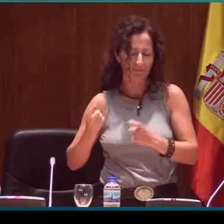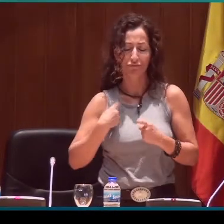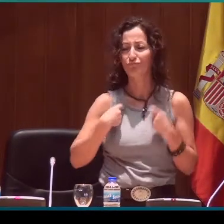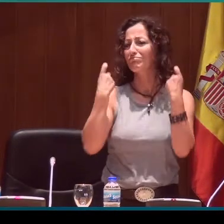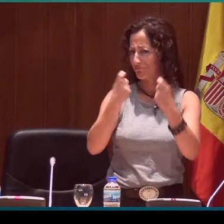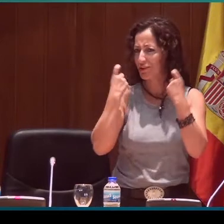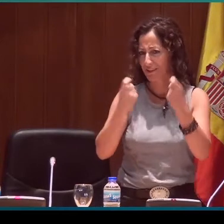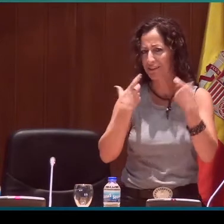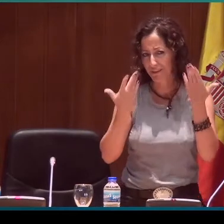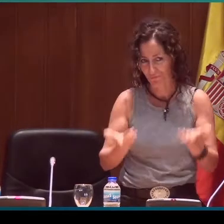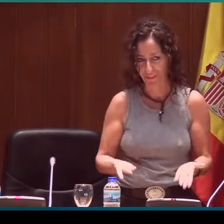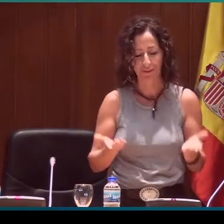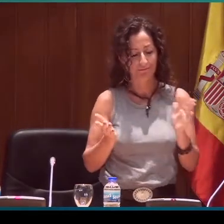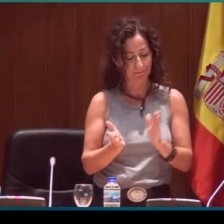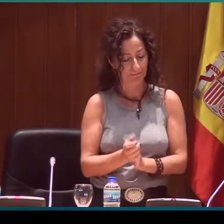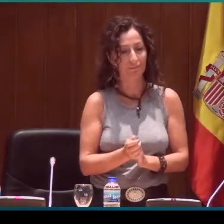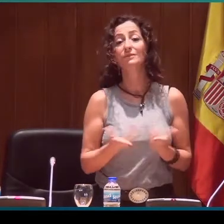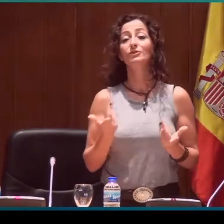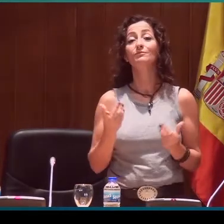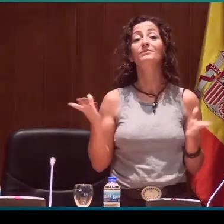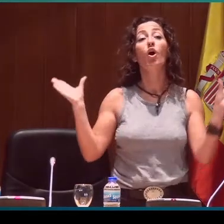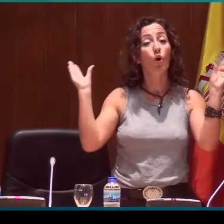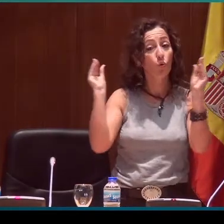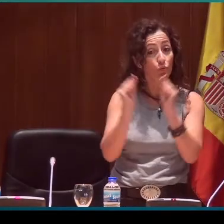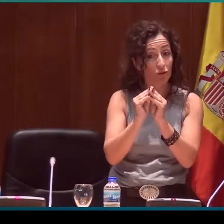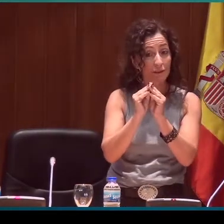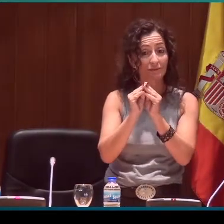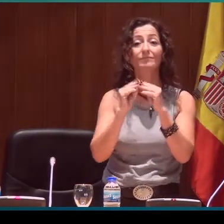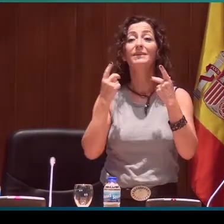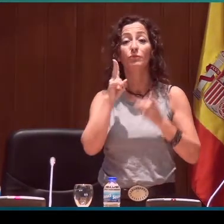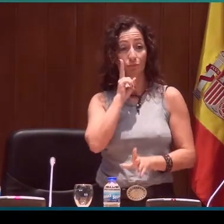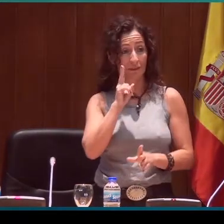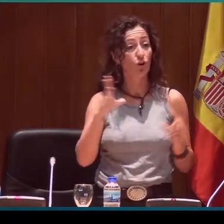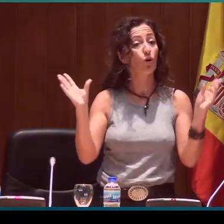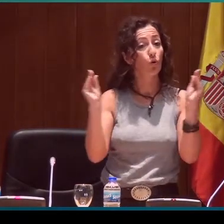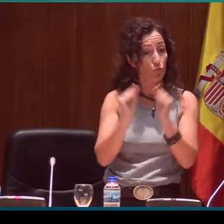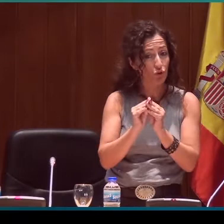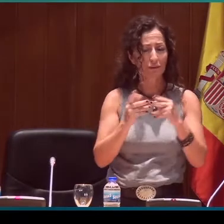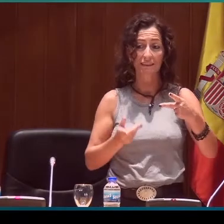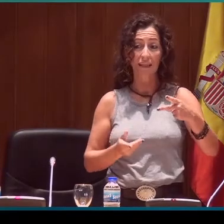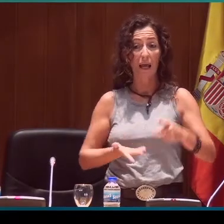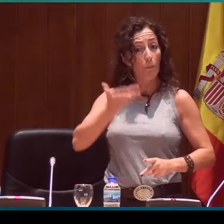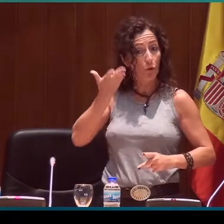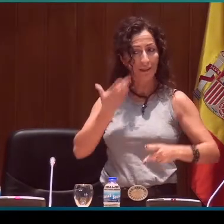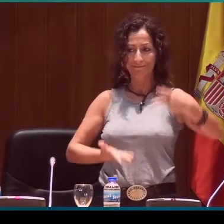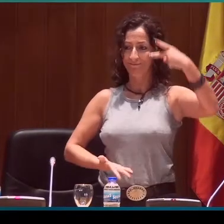intentar quitarme esta vergüenza y hacerlo en la lengua de signos. Las conclusiones.